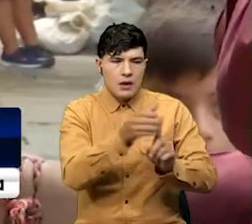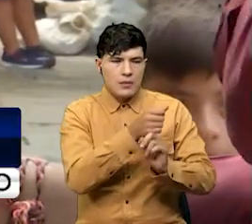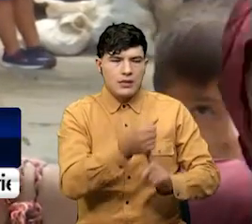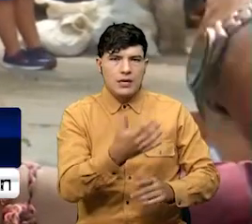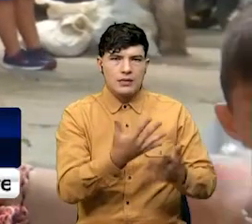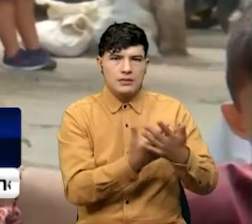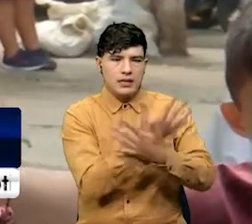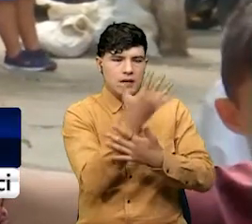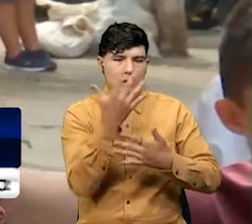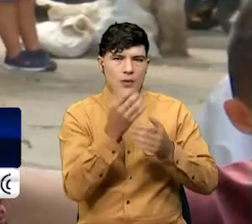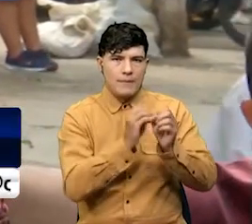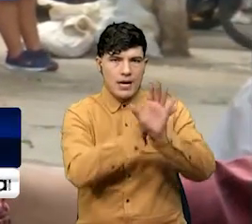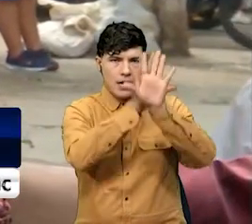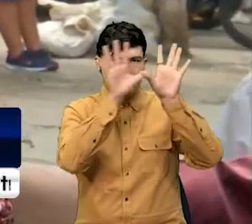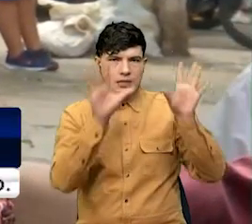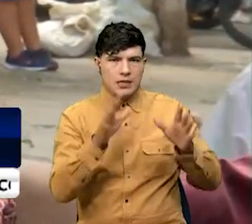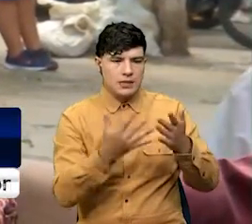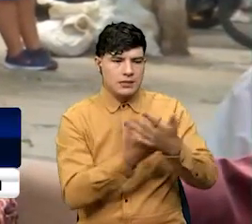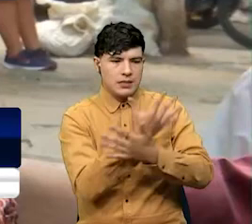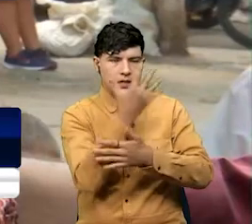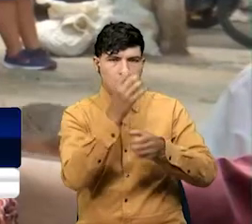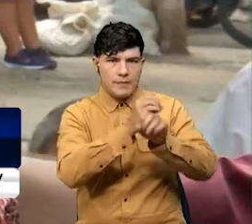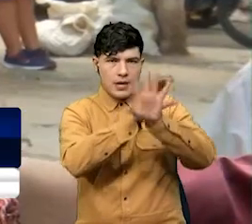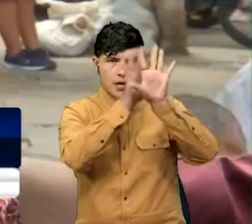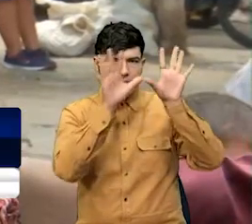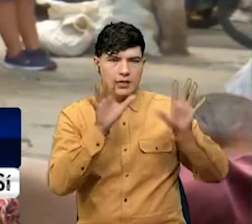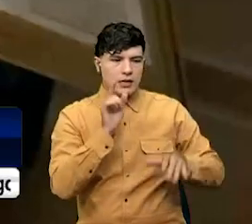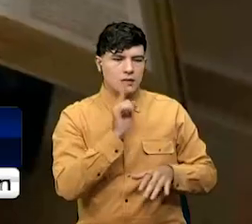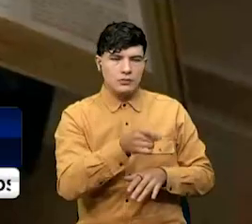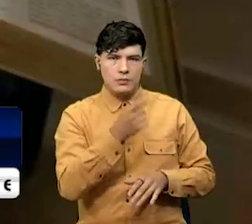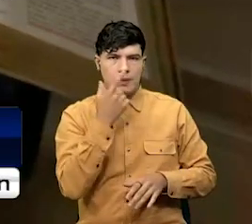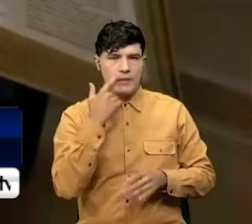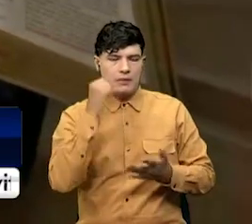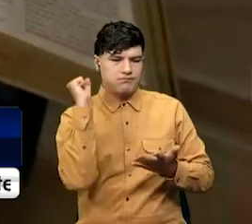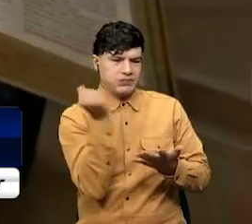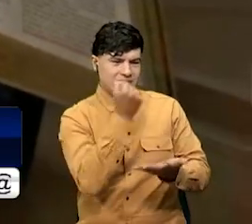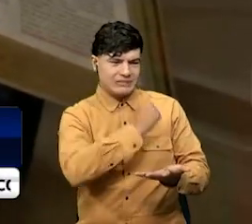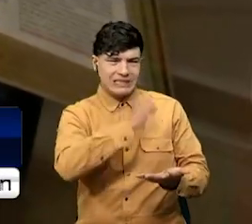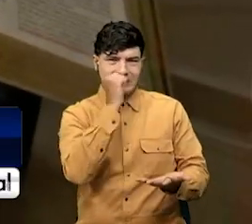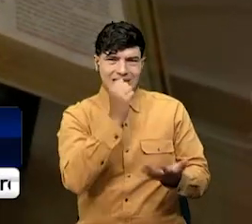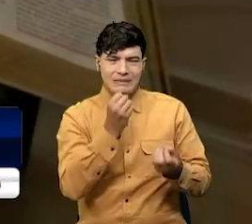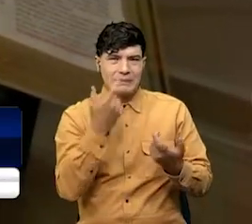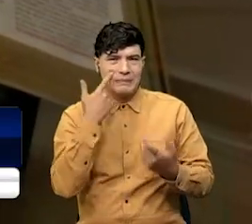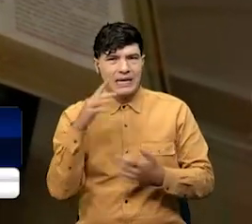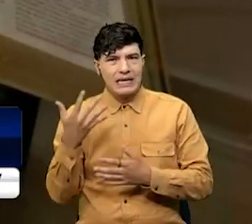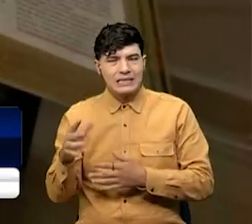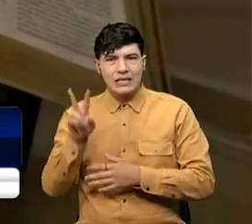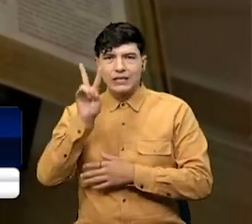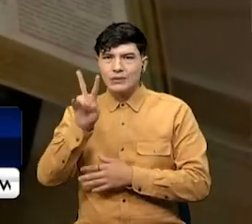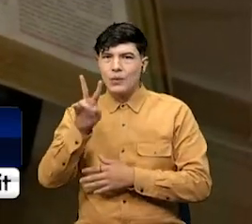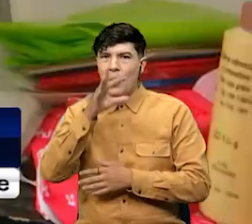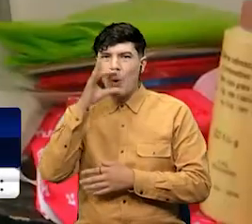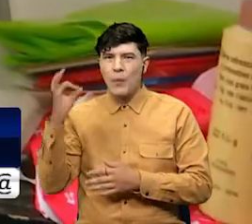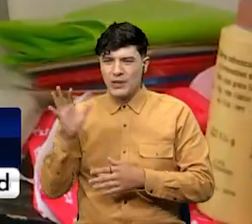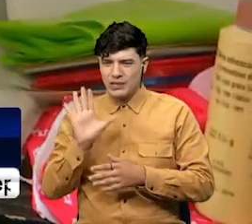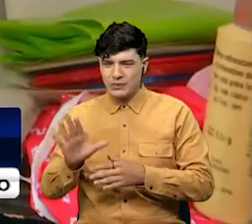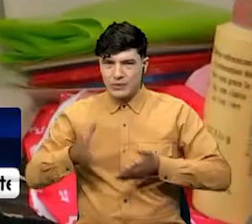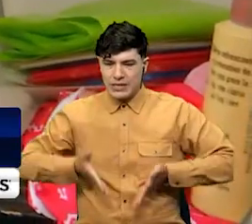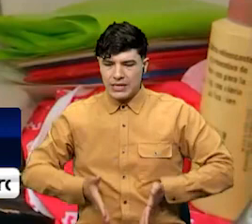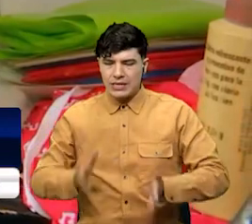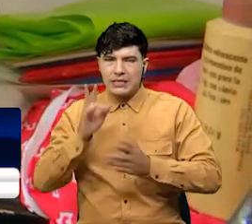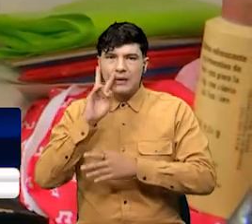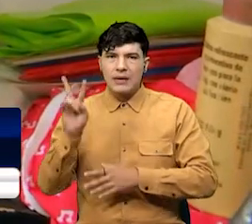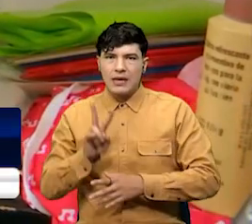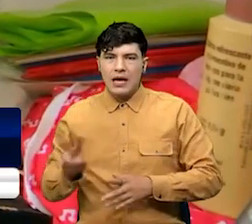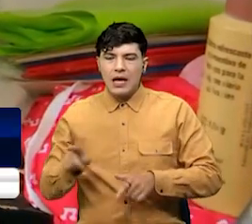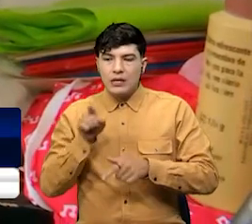de la mañana en cuanto a la acción con la mañana apuñala al parecer dos hombres de nacionalidad venezolana uno